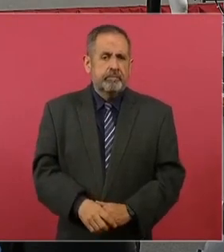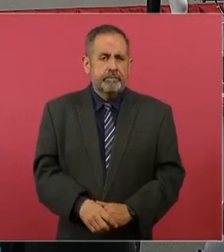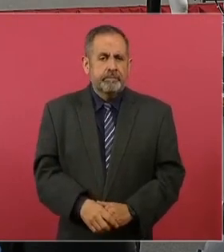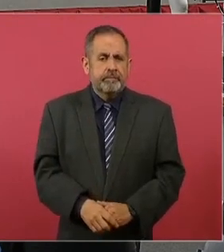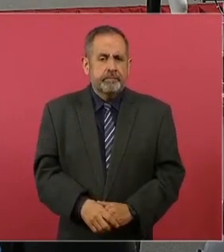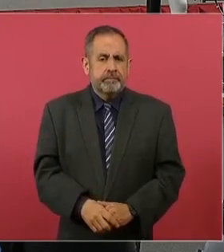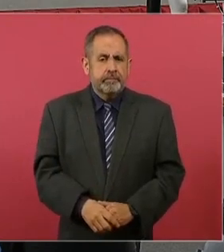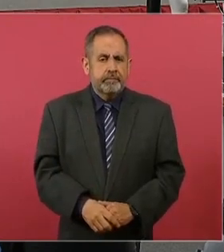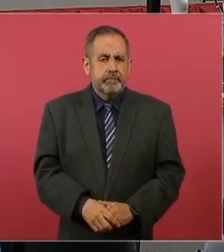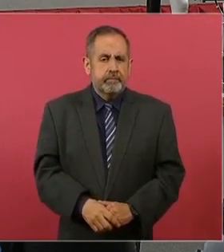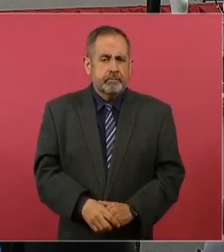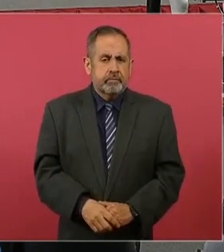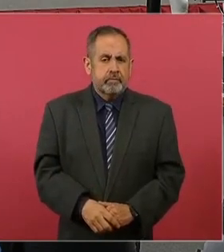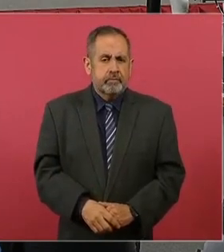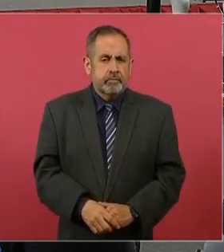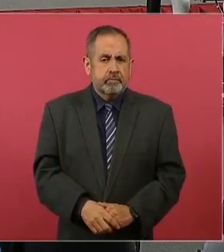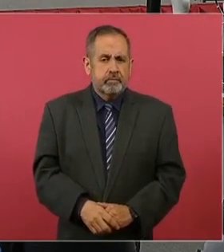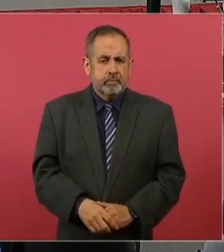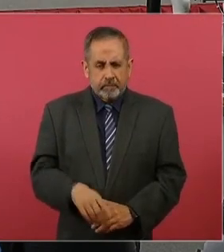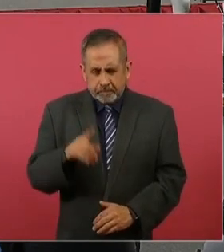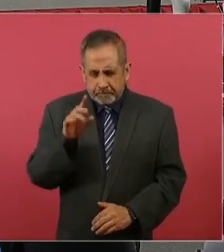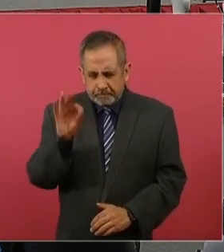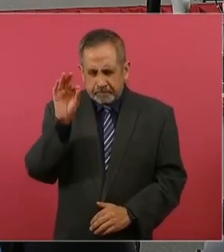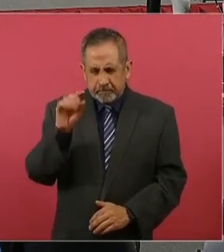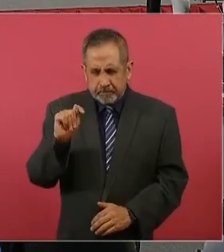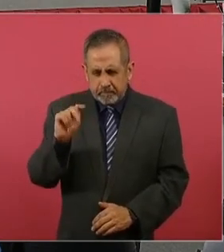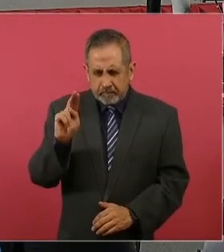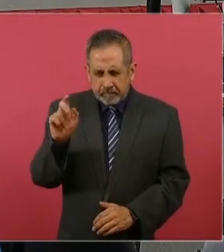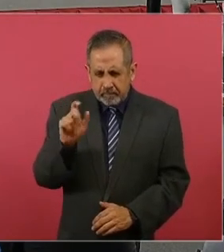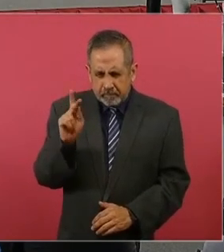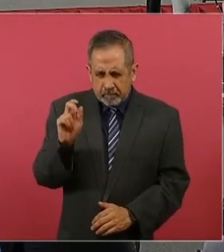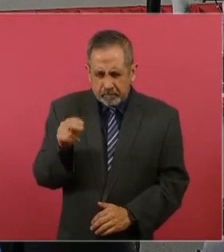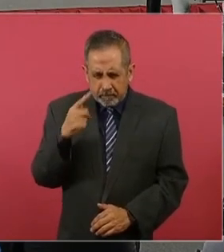A ver si abre, si para encontrar a Tuxpan.